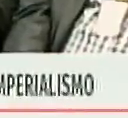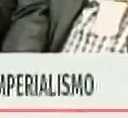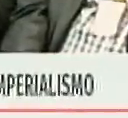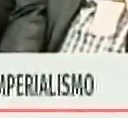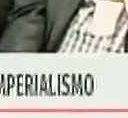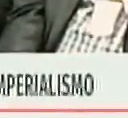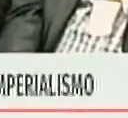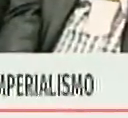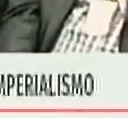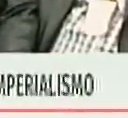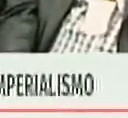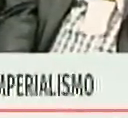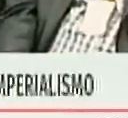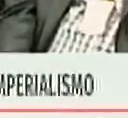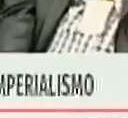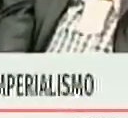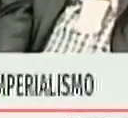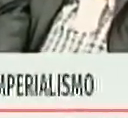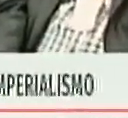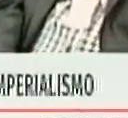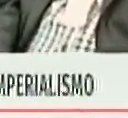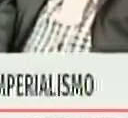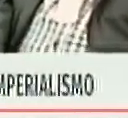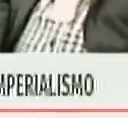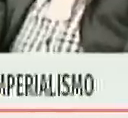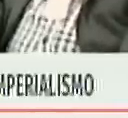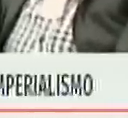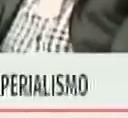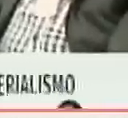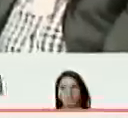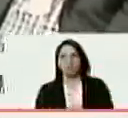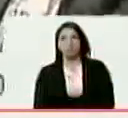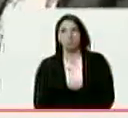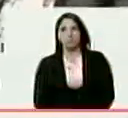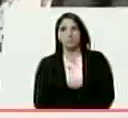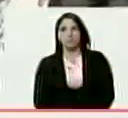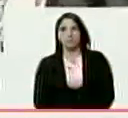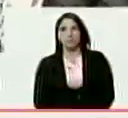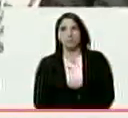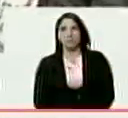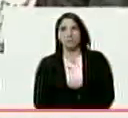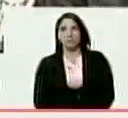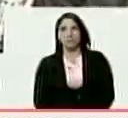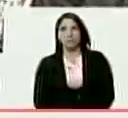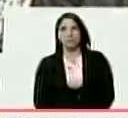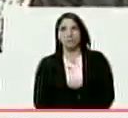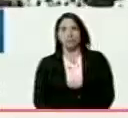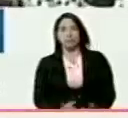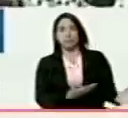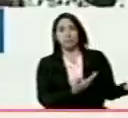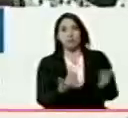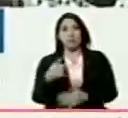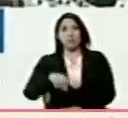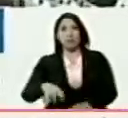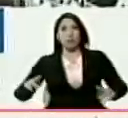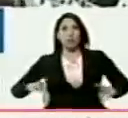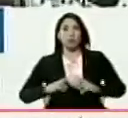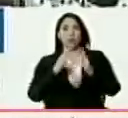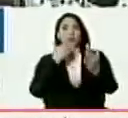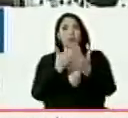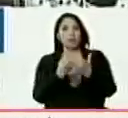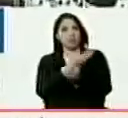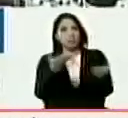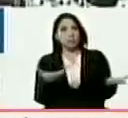de la Embajada de la República Popular Democrática de Corea, Song-Guk Han, presentes acá en este encuentro. Muchísimas